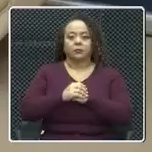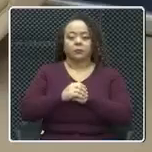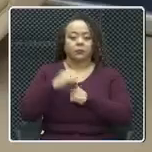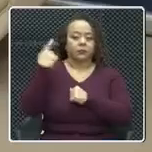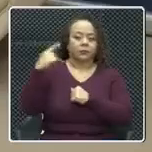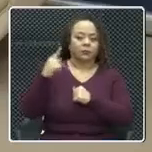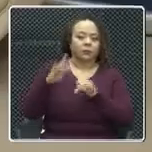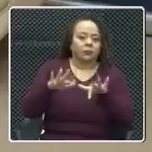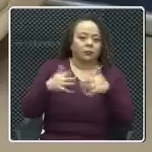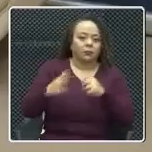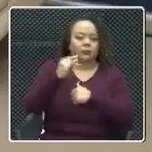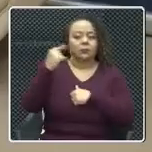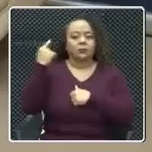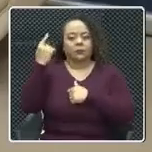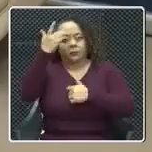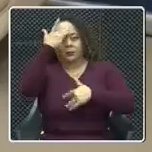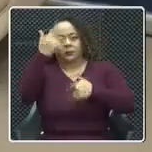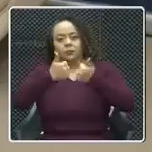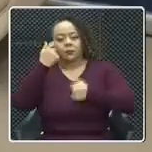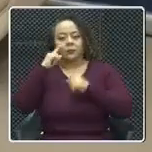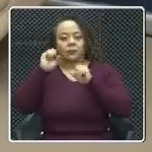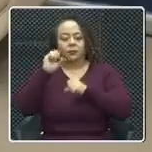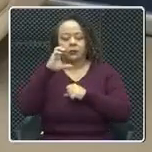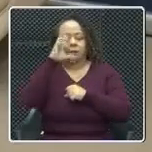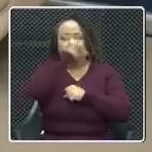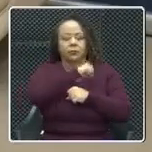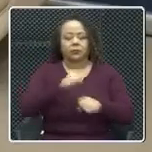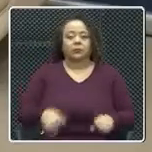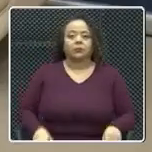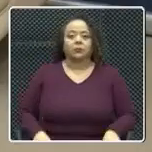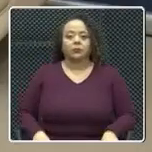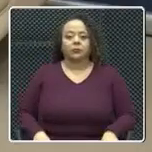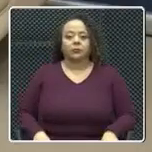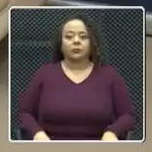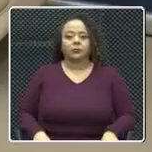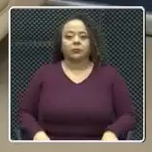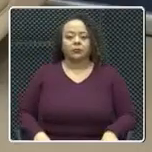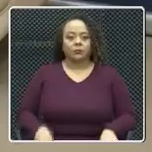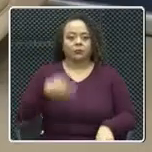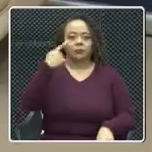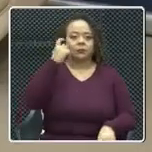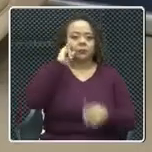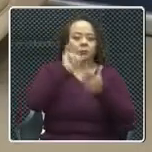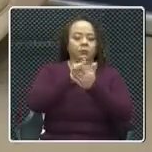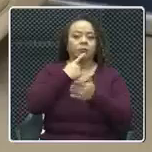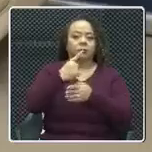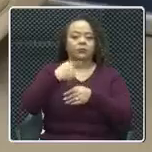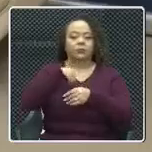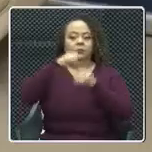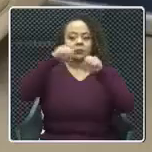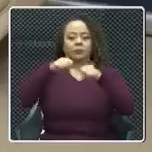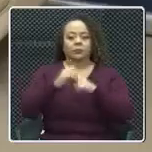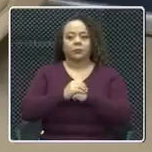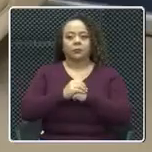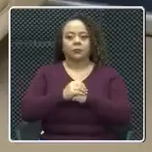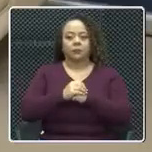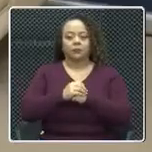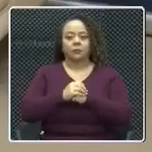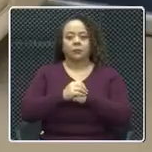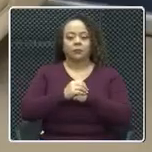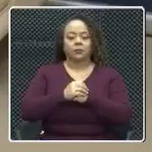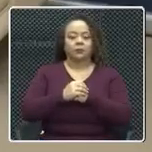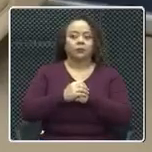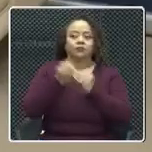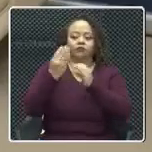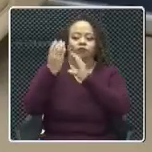y qué es la enfermedad para poderlo identificar. Sí, de hecho, bueno, el riesgo, por eso les decía, vamos a ver, pues yo pues, vamos a ver, sobrecarga